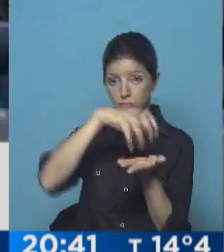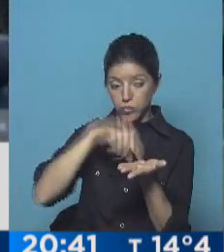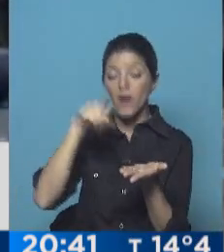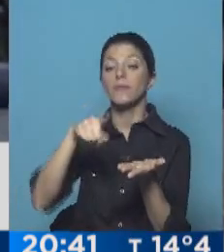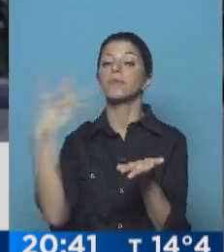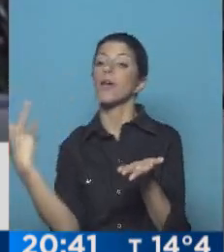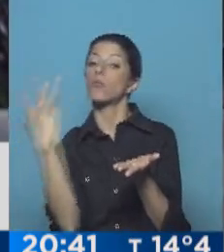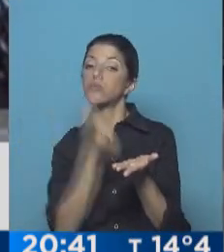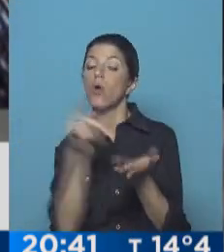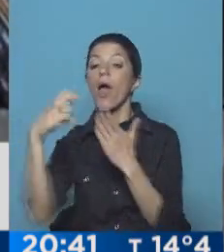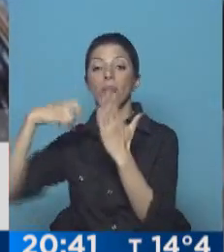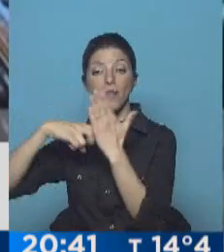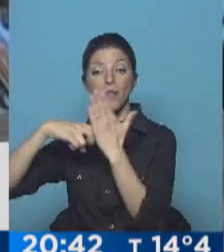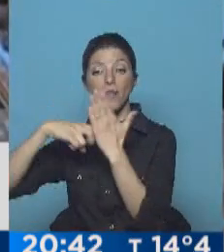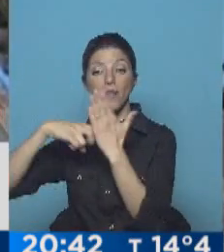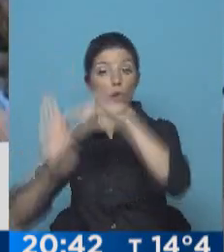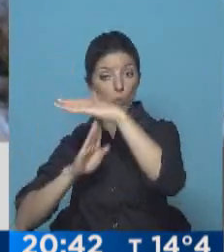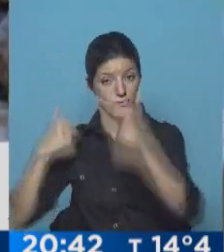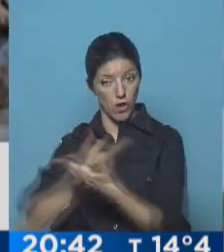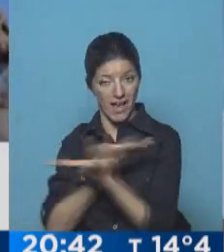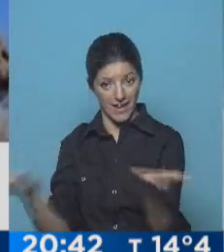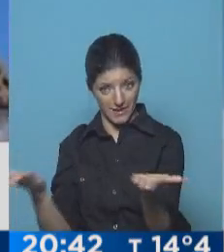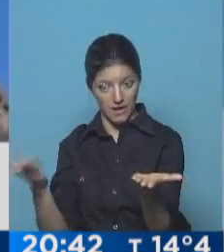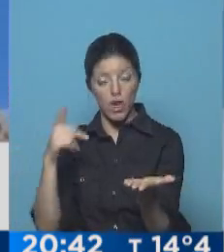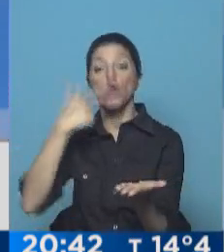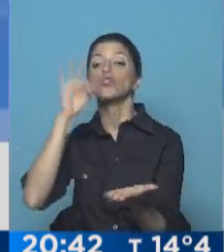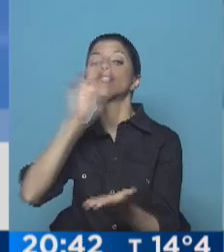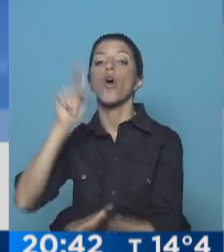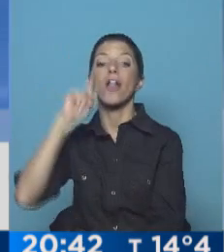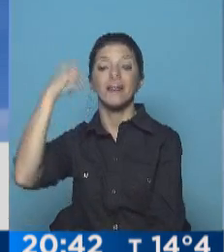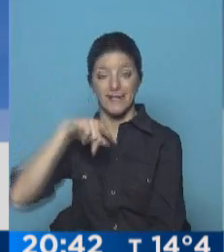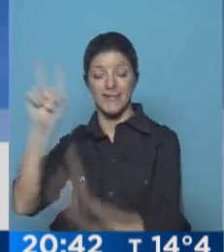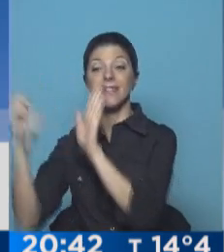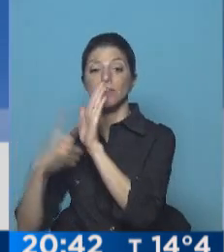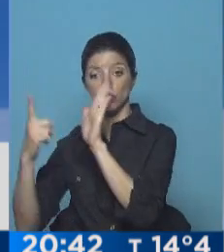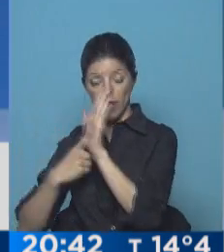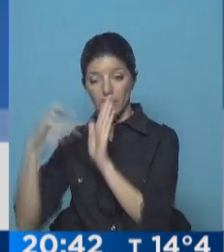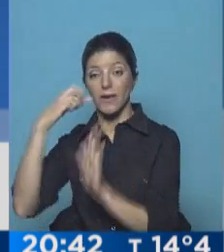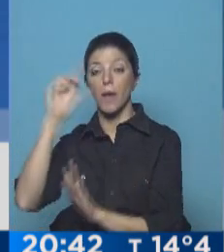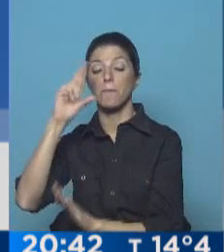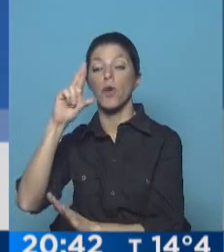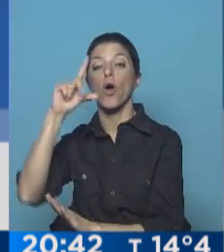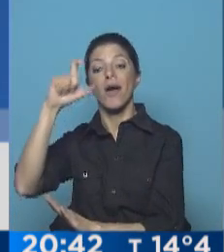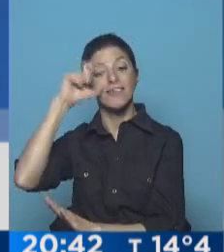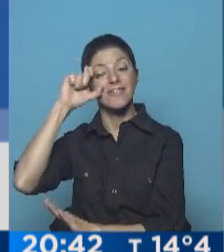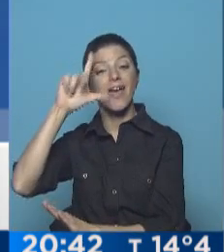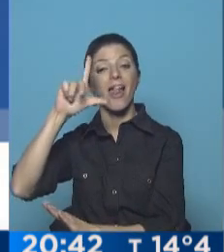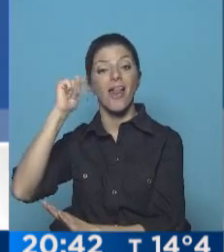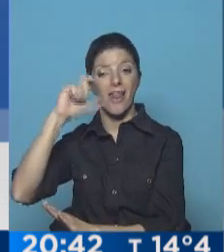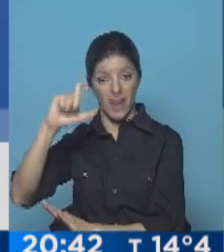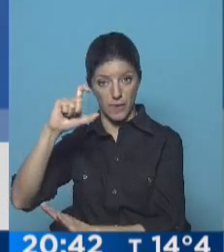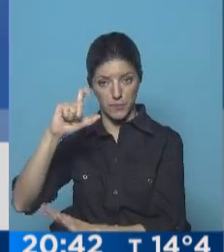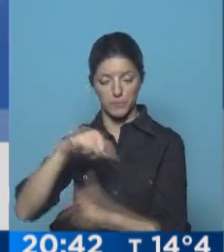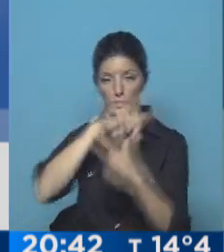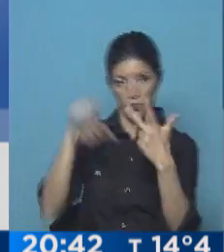asistencia del fiscal de la Procuración General, Horacio Azolín, y el titular de la Procelac, Carlos Gonella. Ha sido